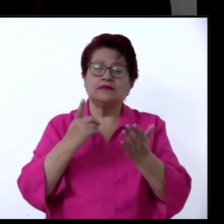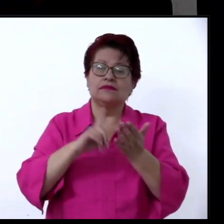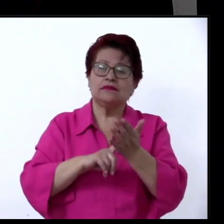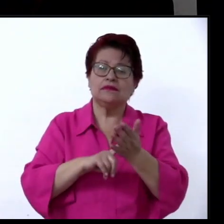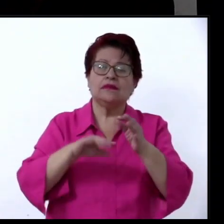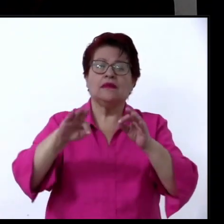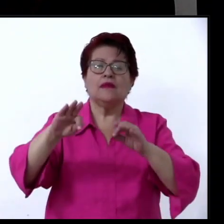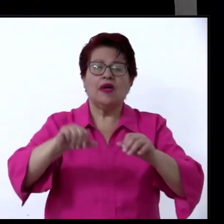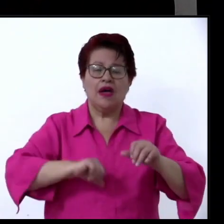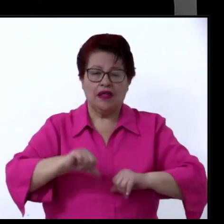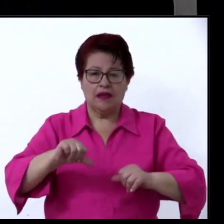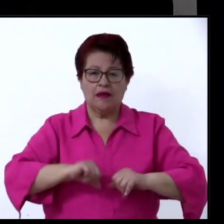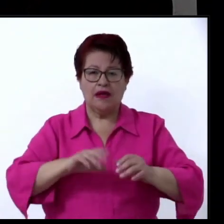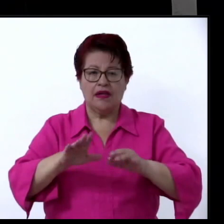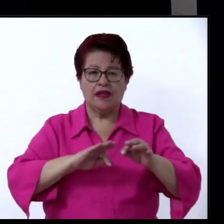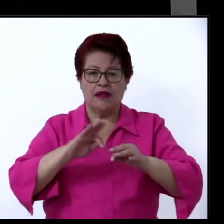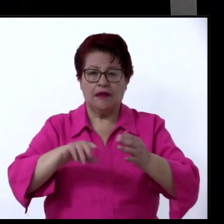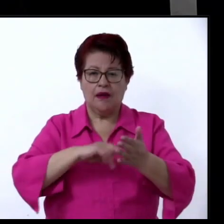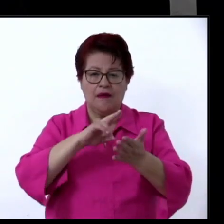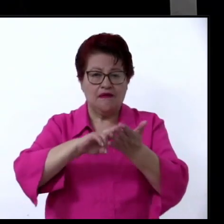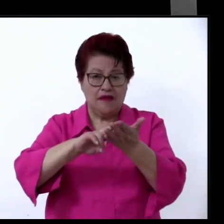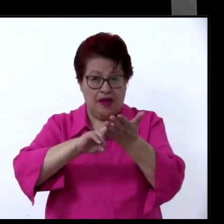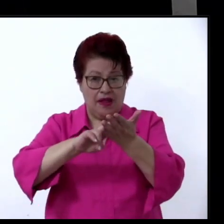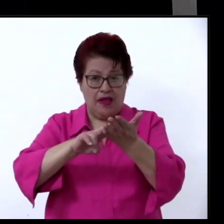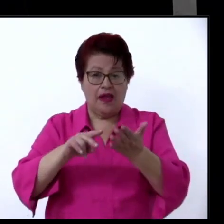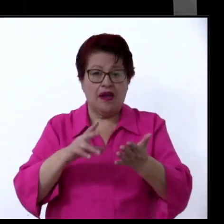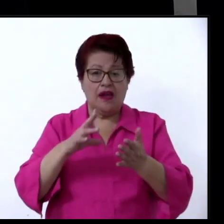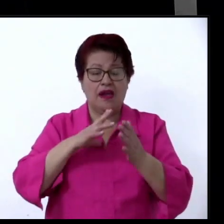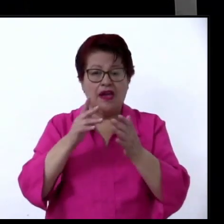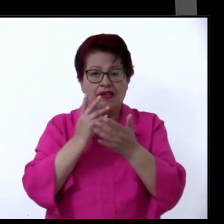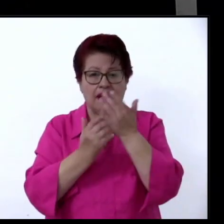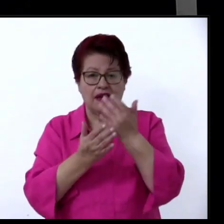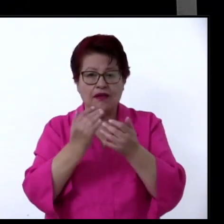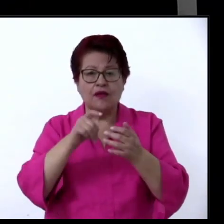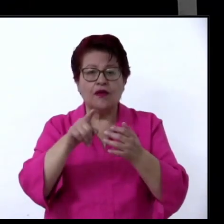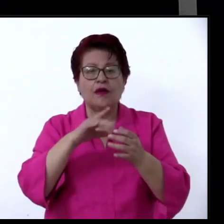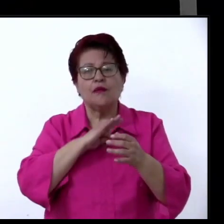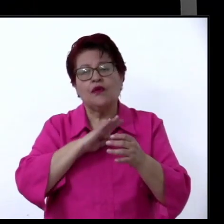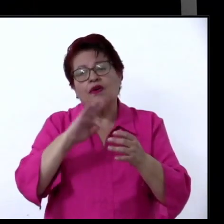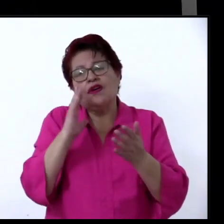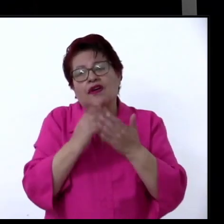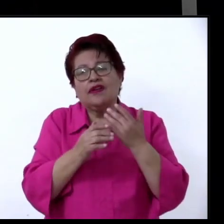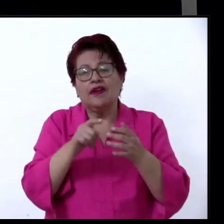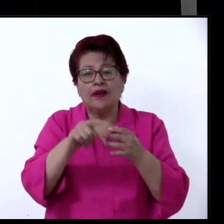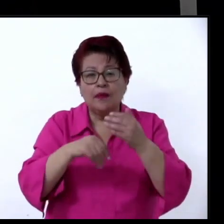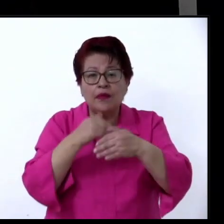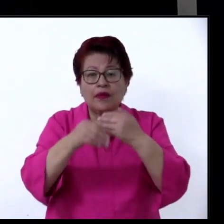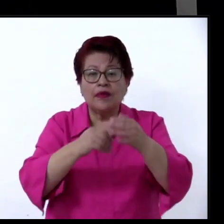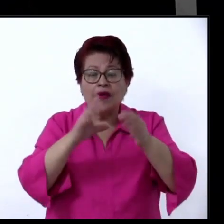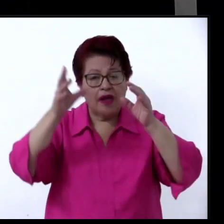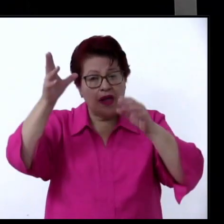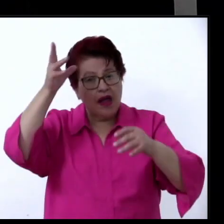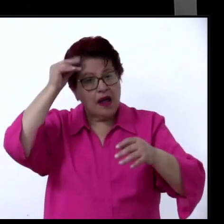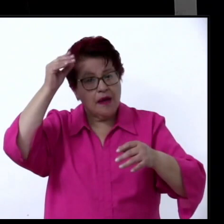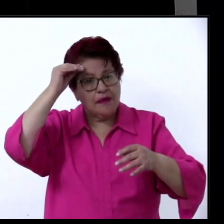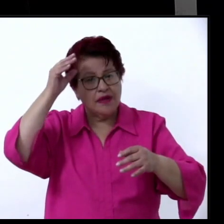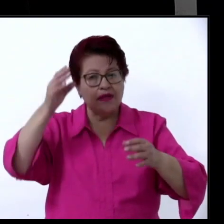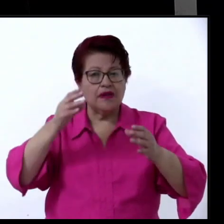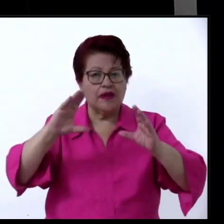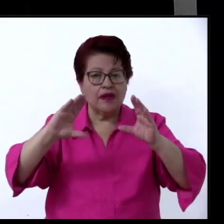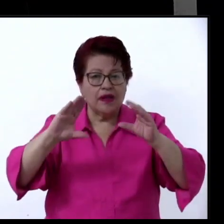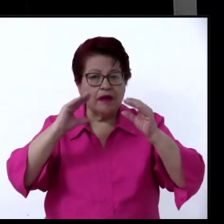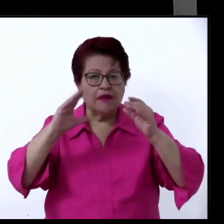las actividades de empleos verdes se ha generado también la posibilidad de generar un proceso de capacitación